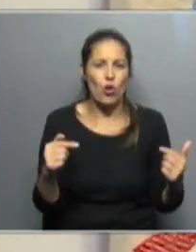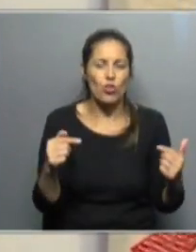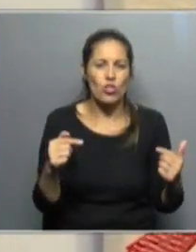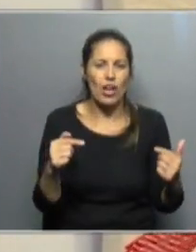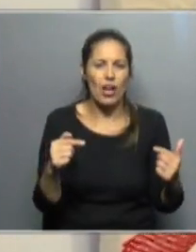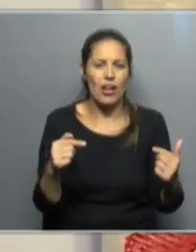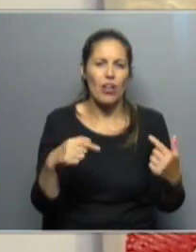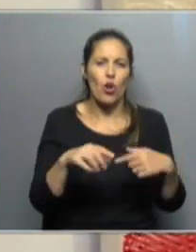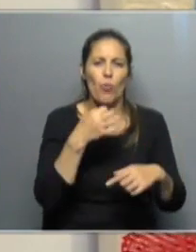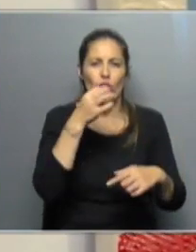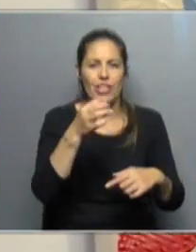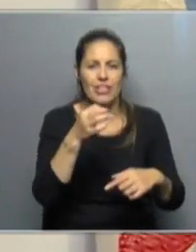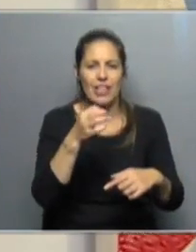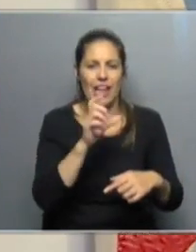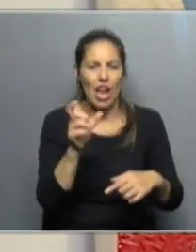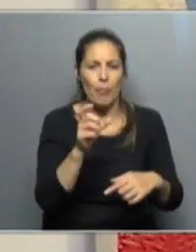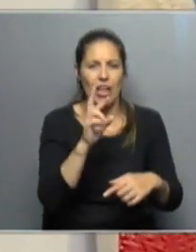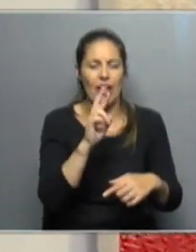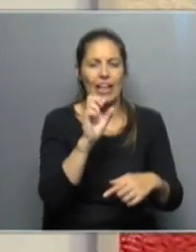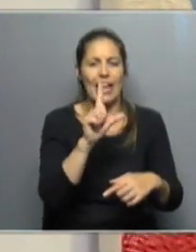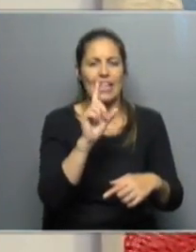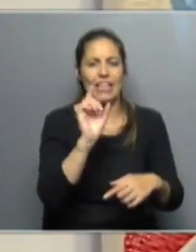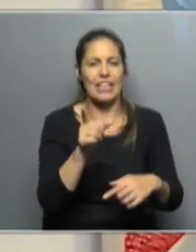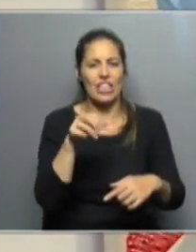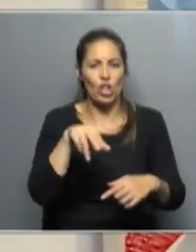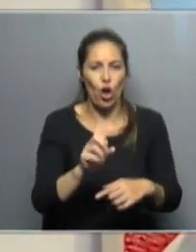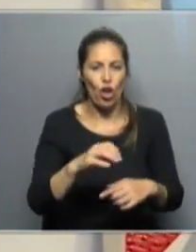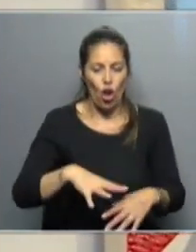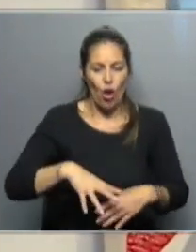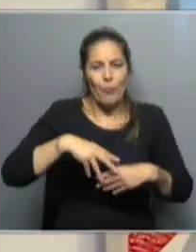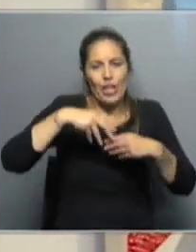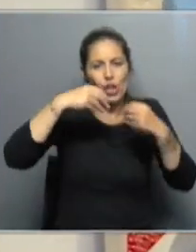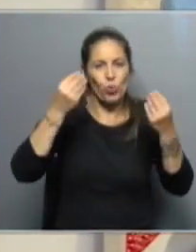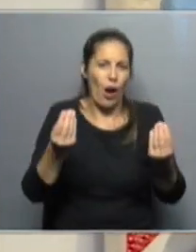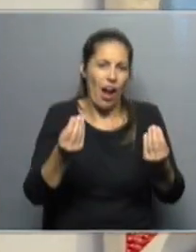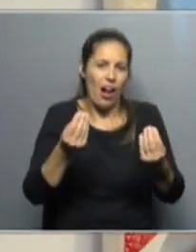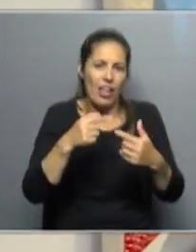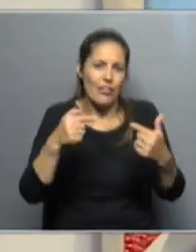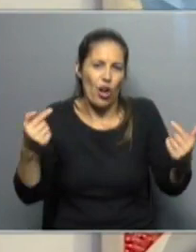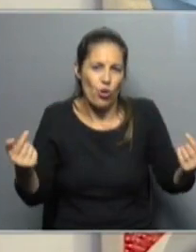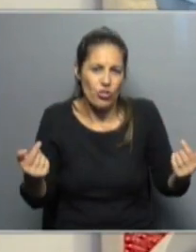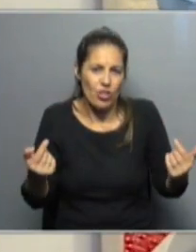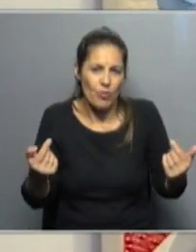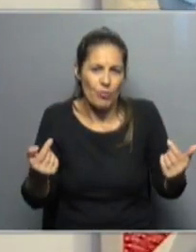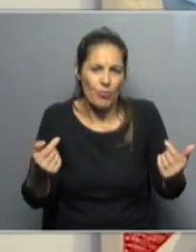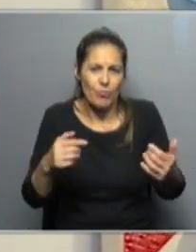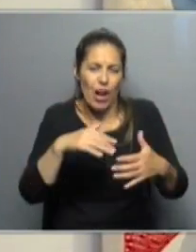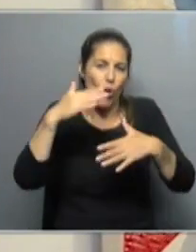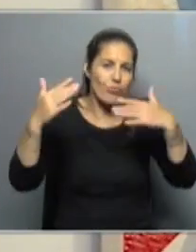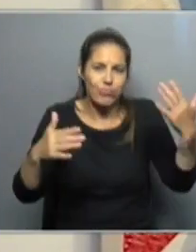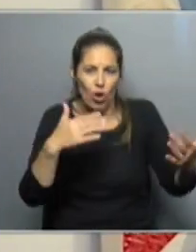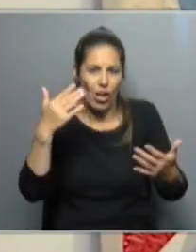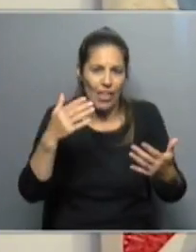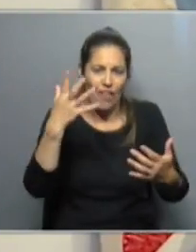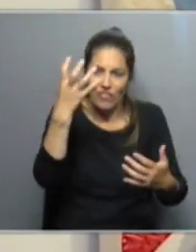religar, como dice la palabra religión, religar lo espiritual y una cosa más volada, bajar